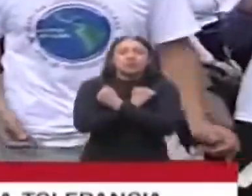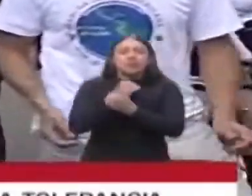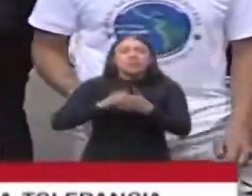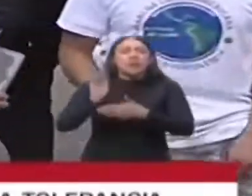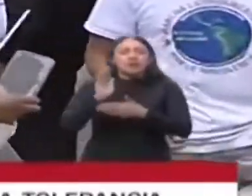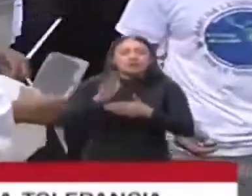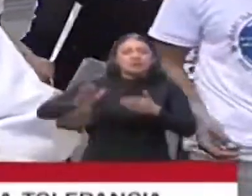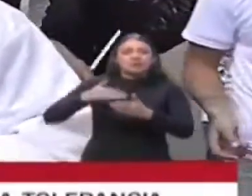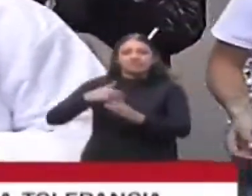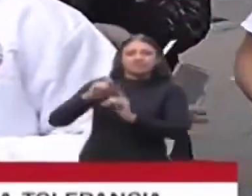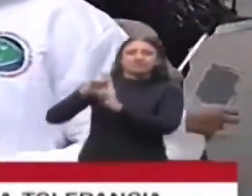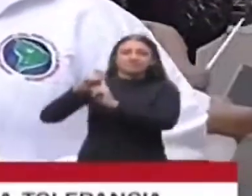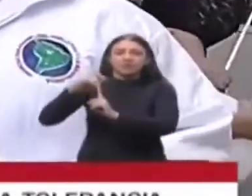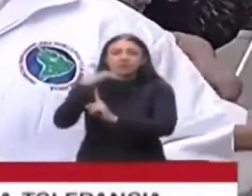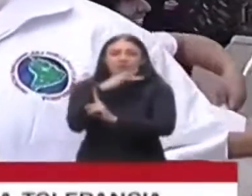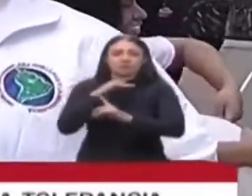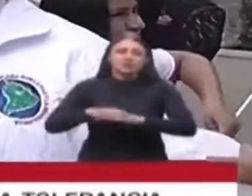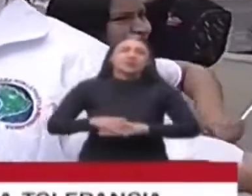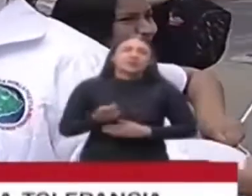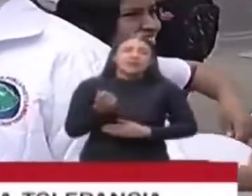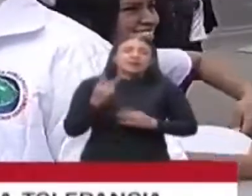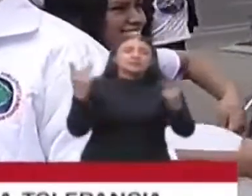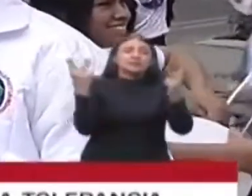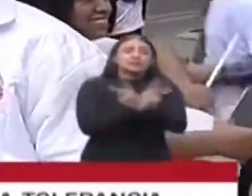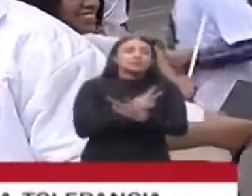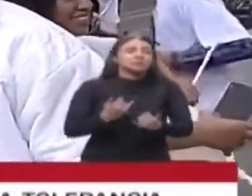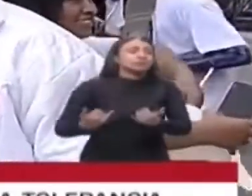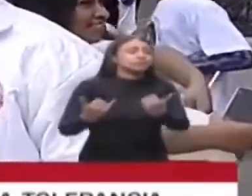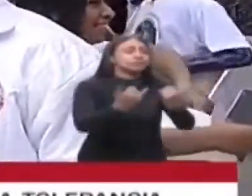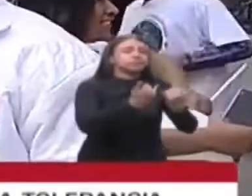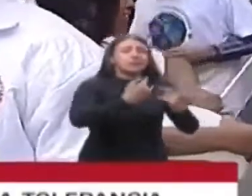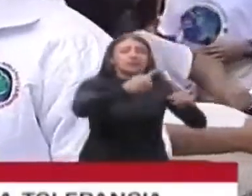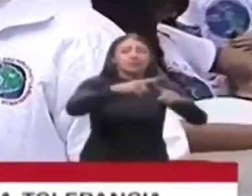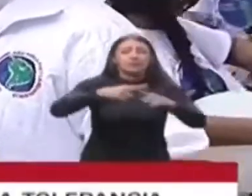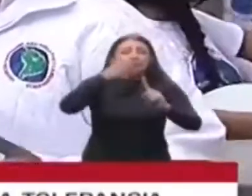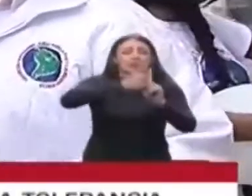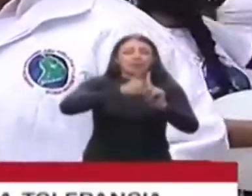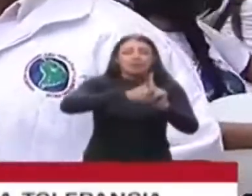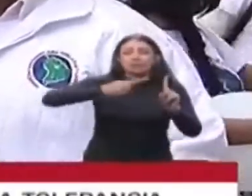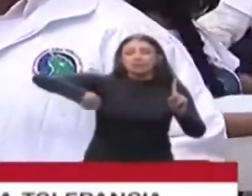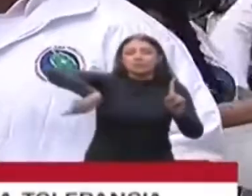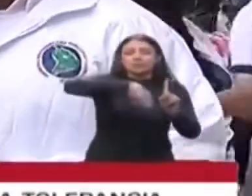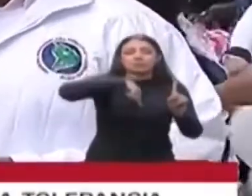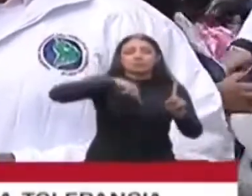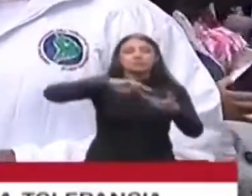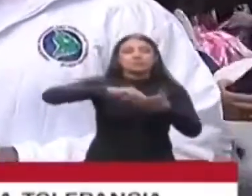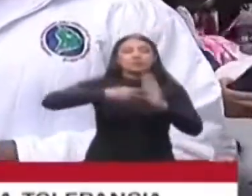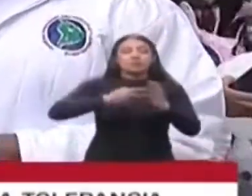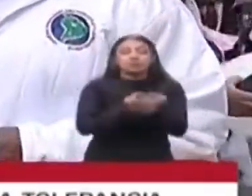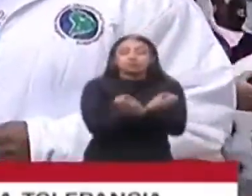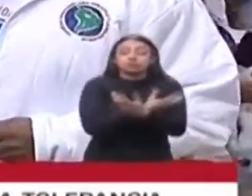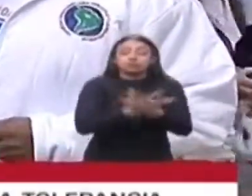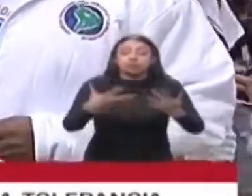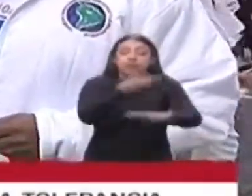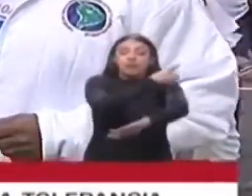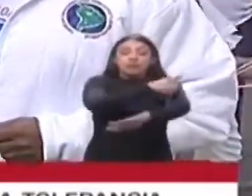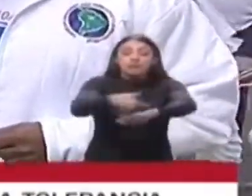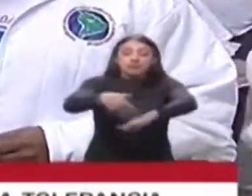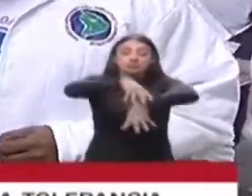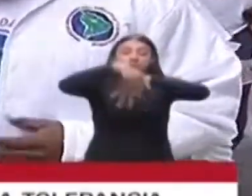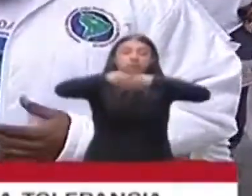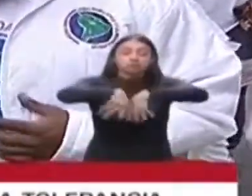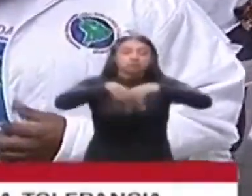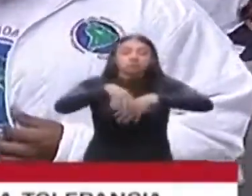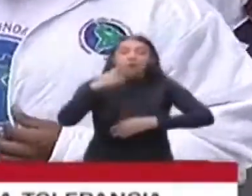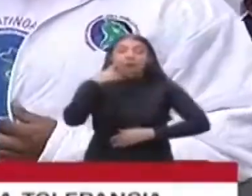que más maltratamos. Así que casi que la violencia está presente en cada uno de nosotros. Por tanto, son miles o millones las manifestaciones de